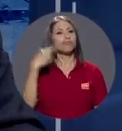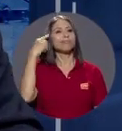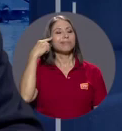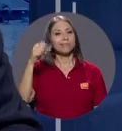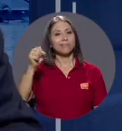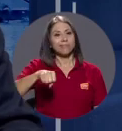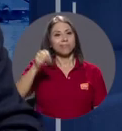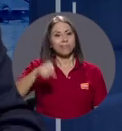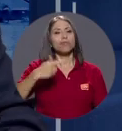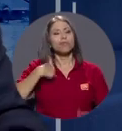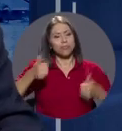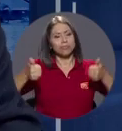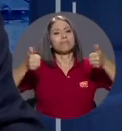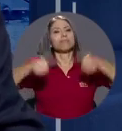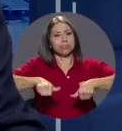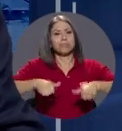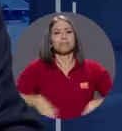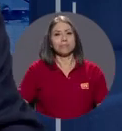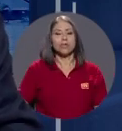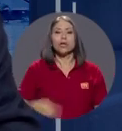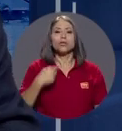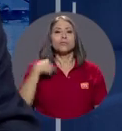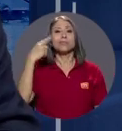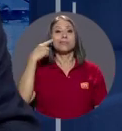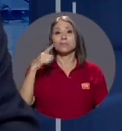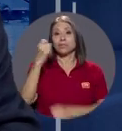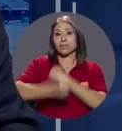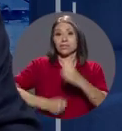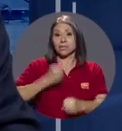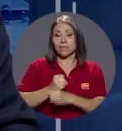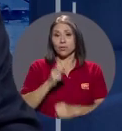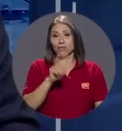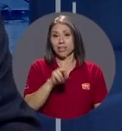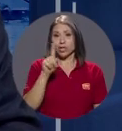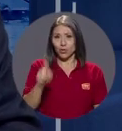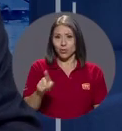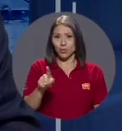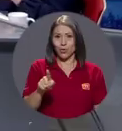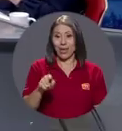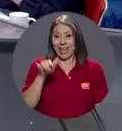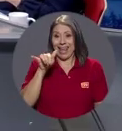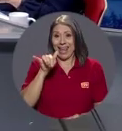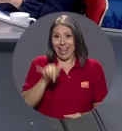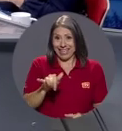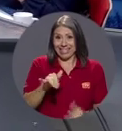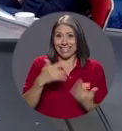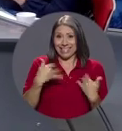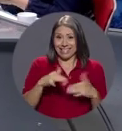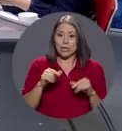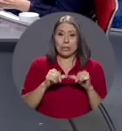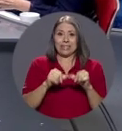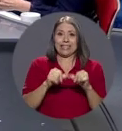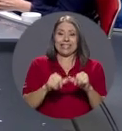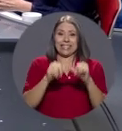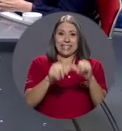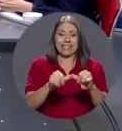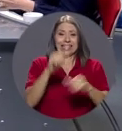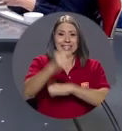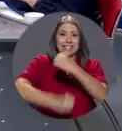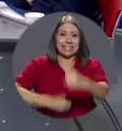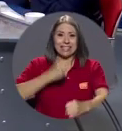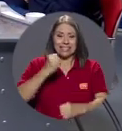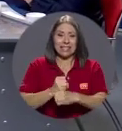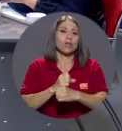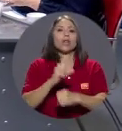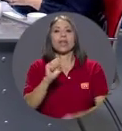bueno, yo pienso que en efecto coincido completamente. Yo creo que si bien el siglo XXI va a ser es el siglo y seguirá siendo, espero yo, el siglo